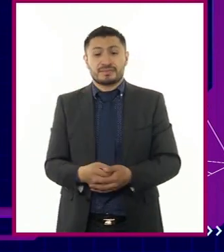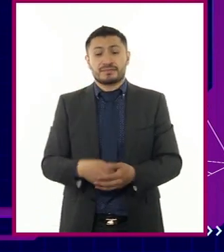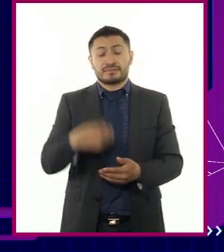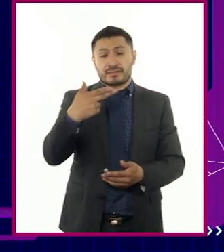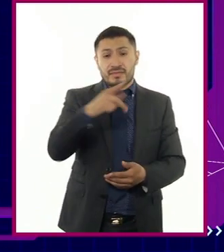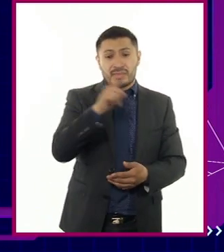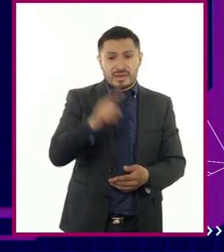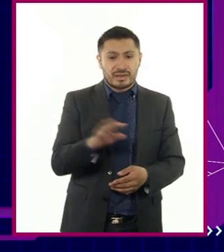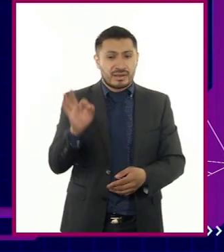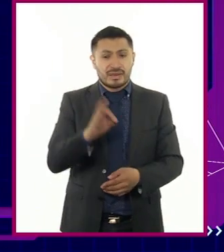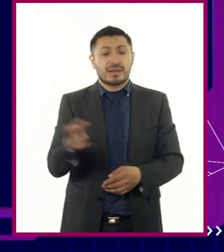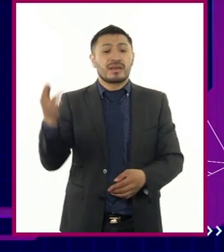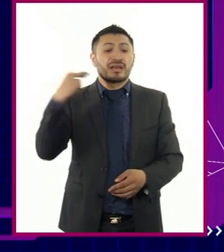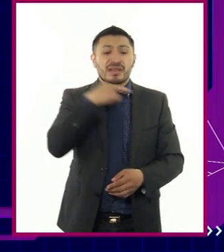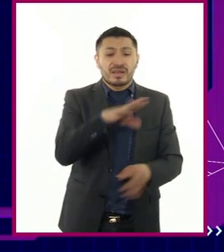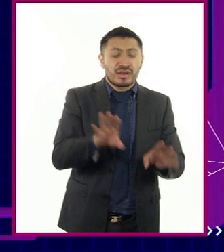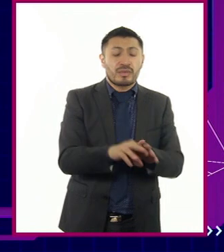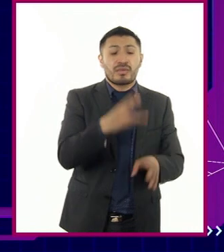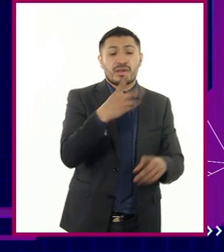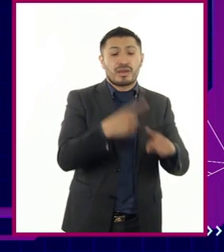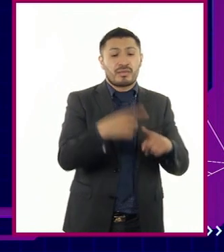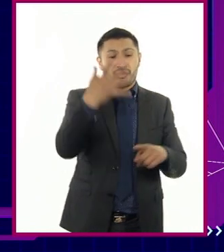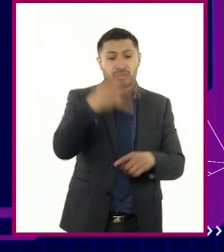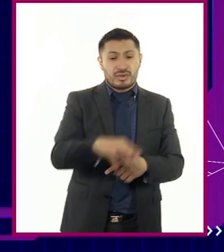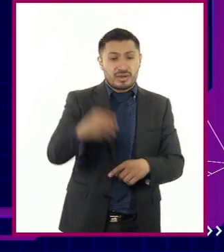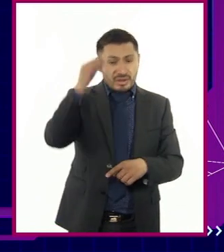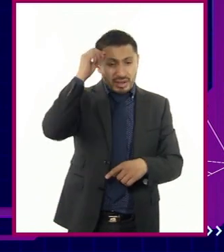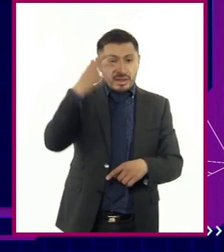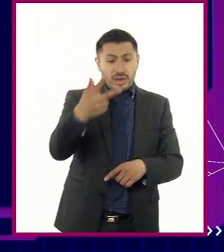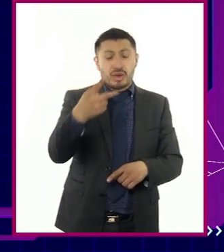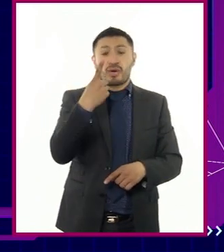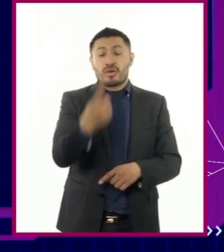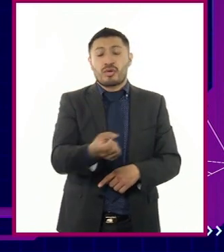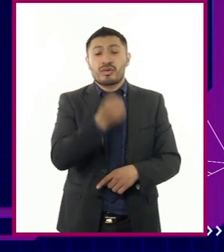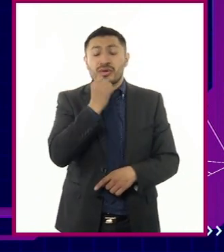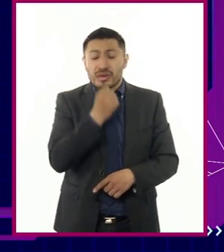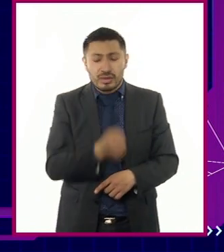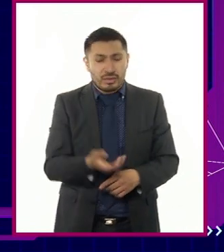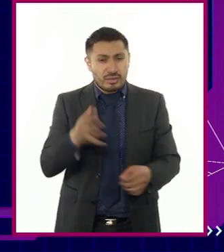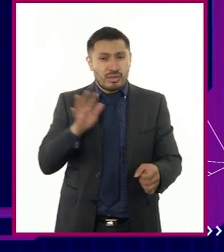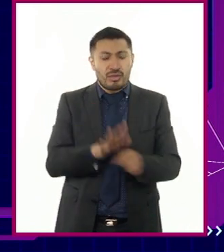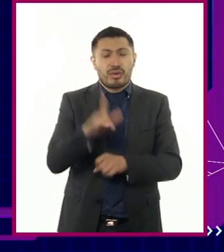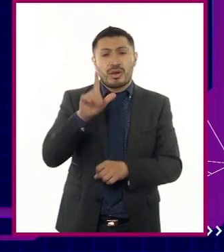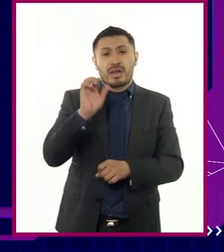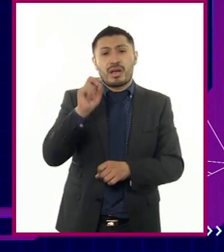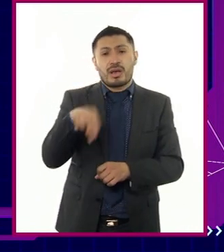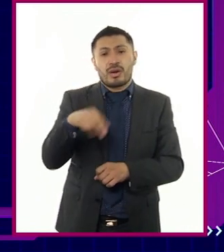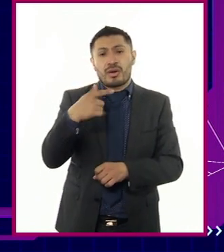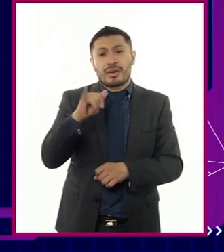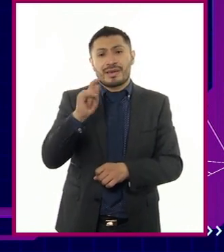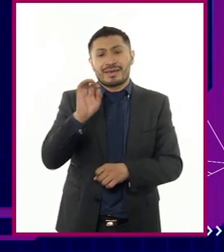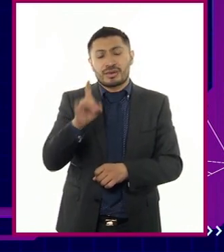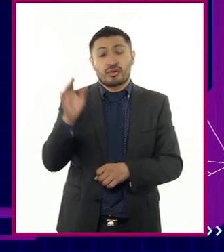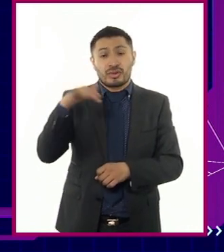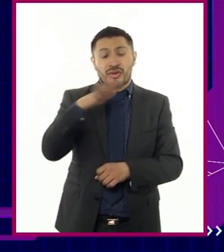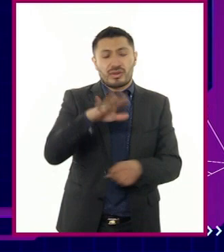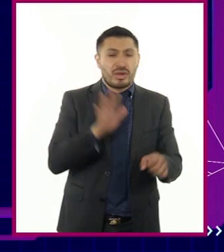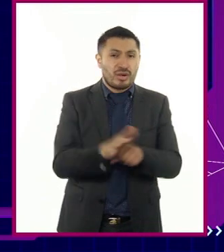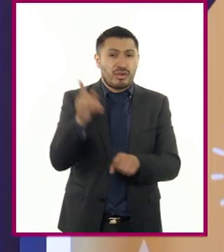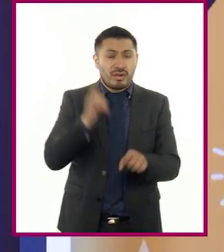de 3 por 10 elevado a la 8 metros sobre segundo, ¿cuál es su longitud de onda? ¿A qué color